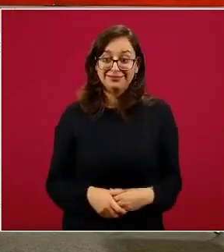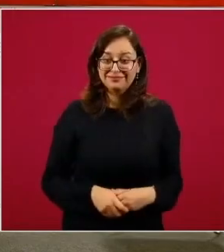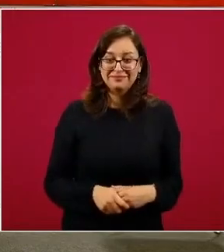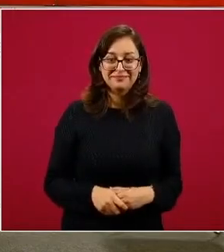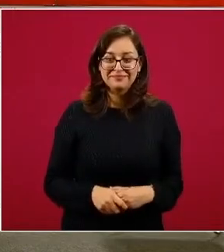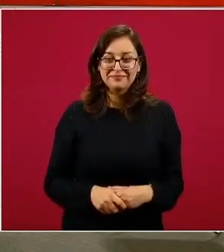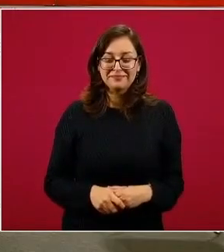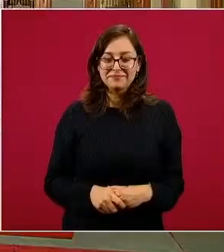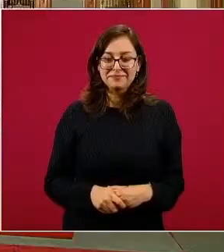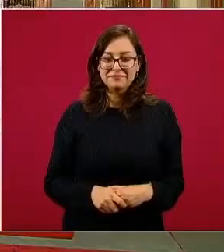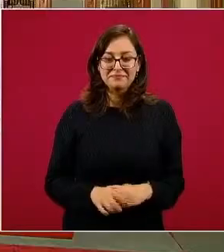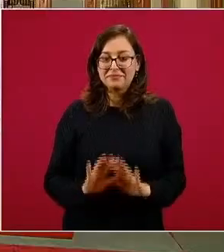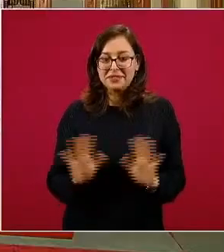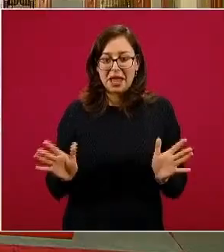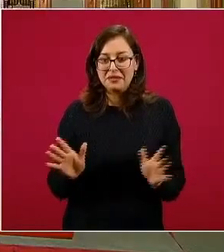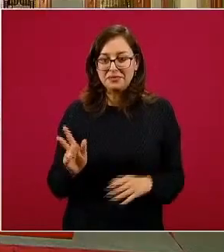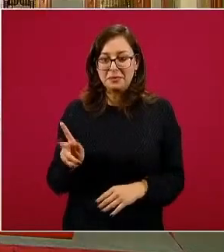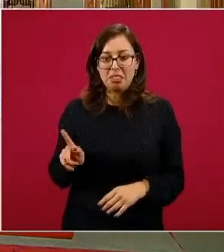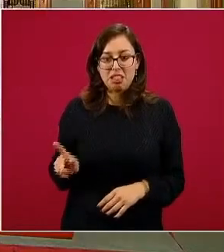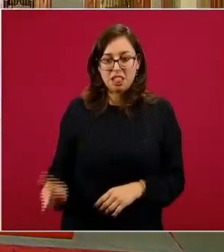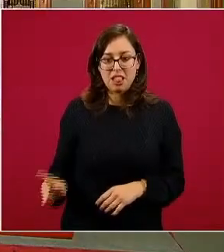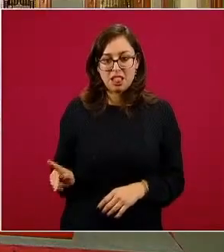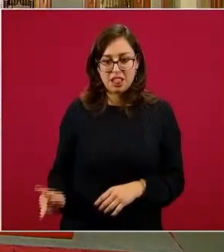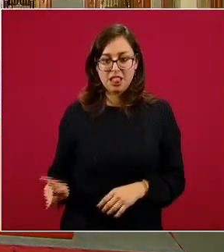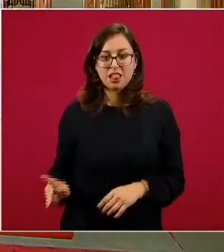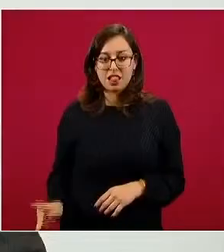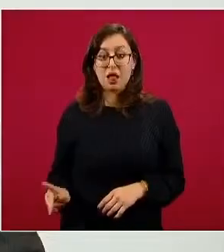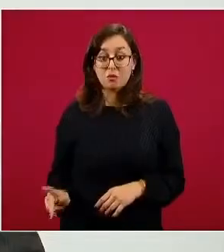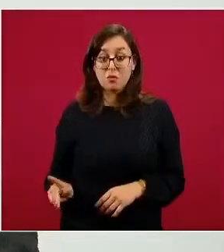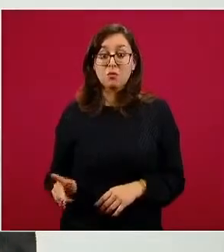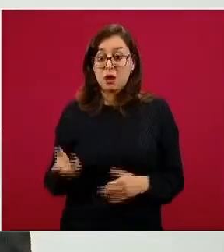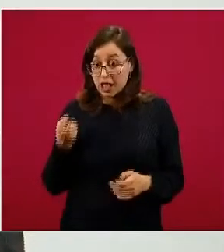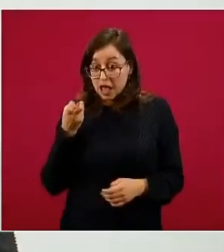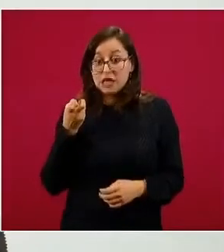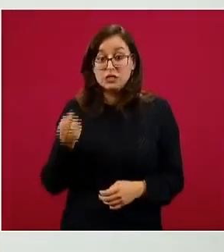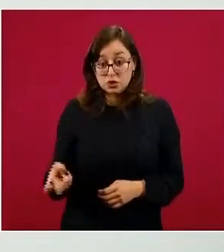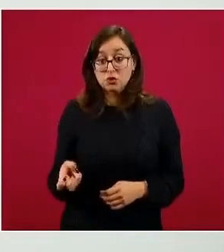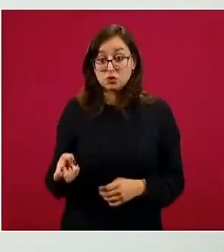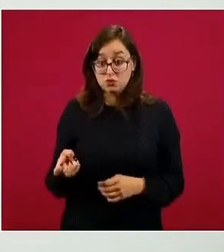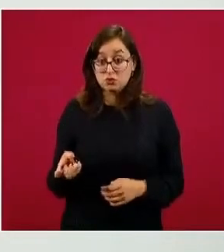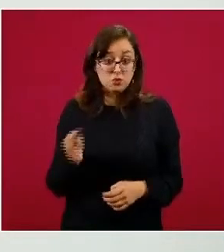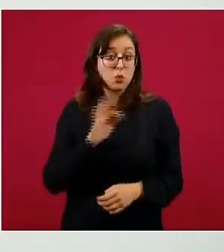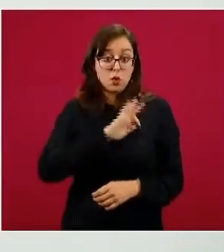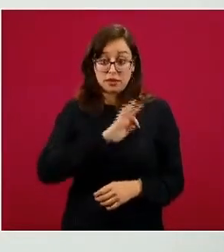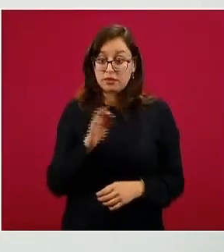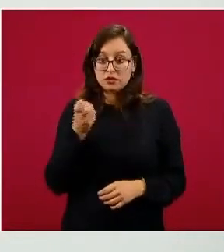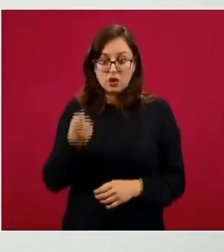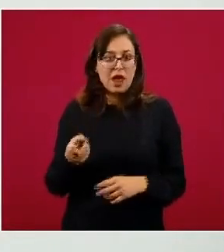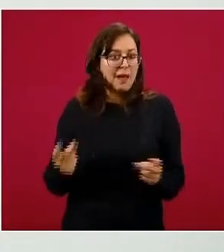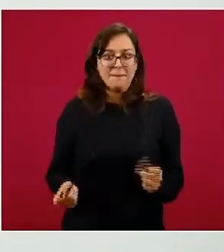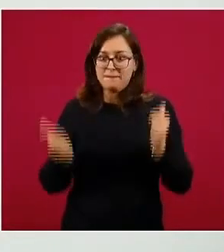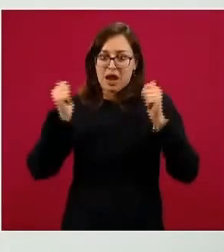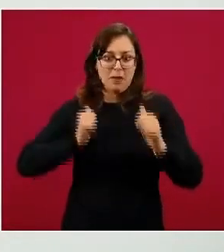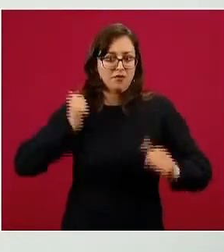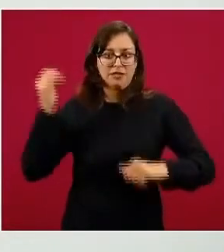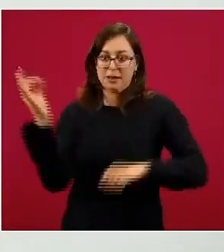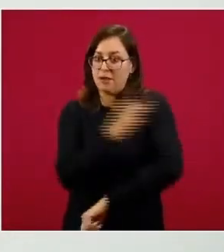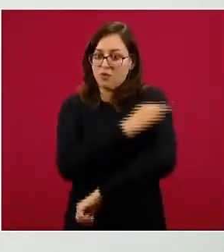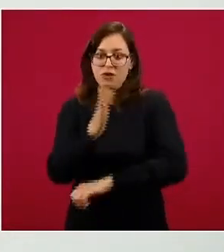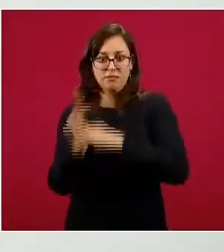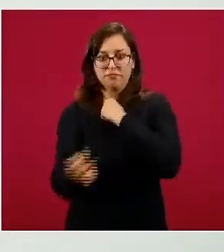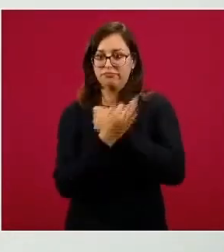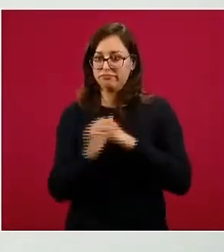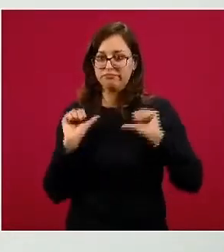inyectable estéril. Es decir, no es una vía para vacunarse más rápidamente. Muy importante tener en mente